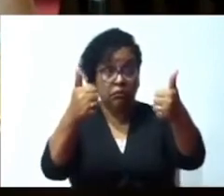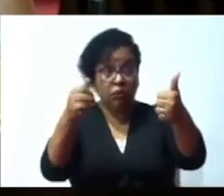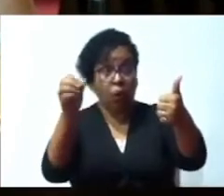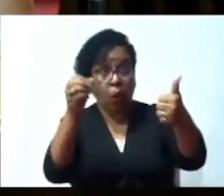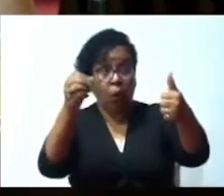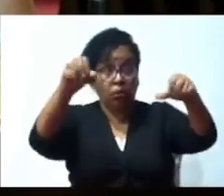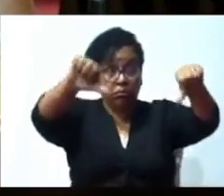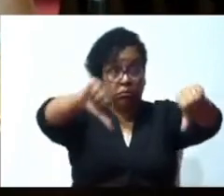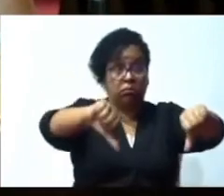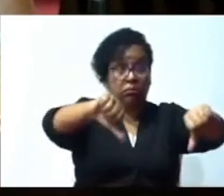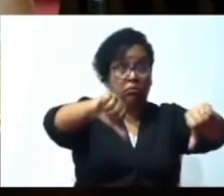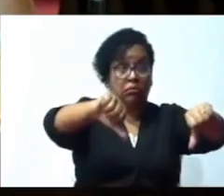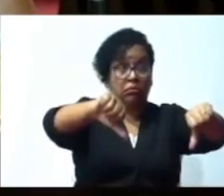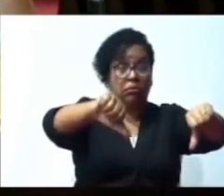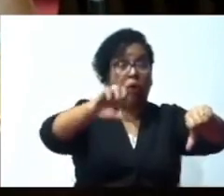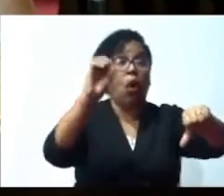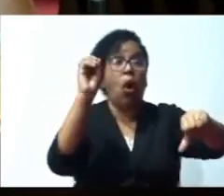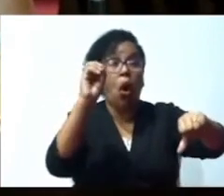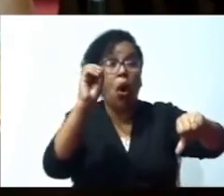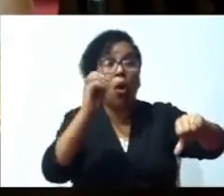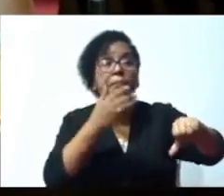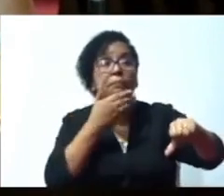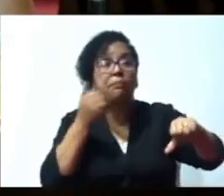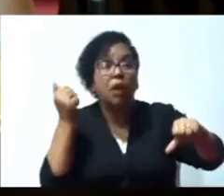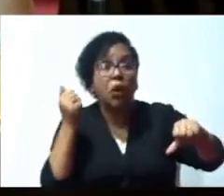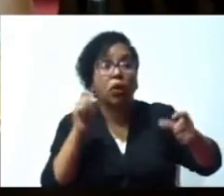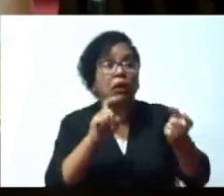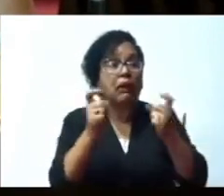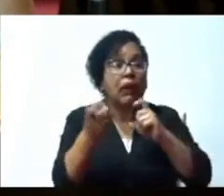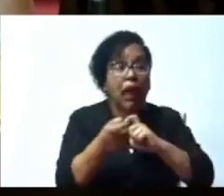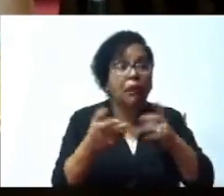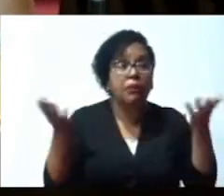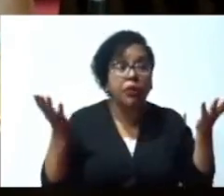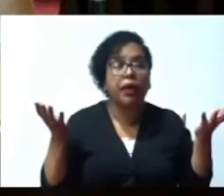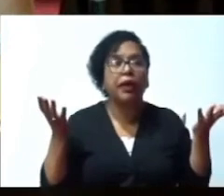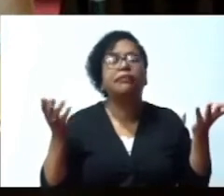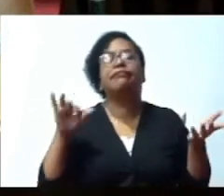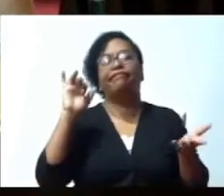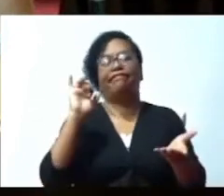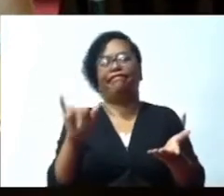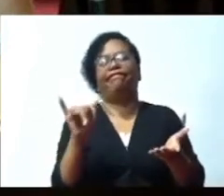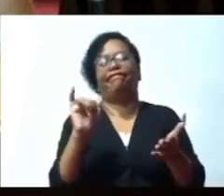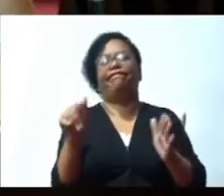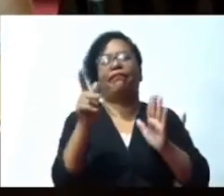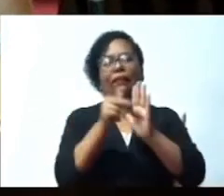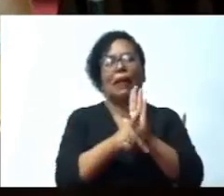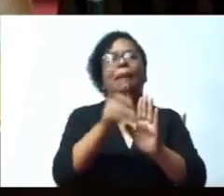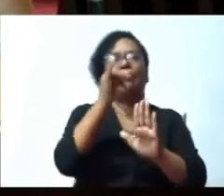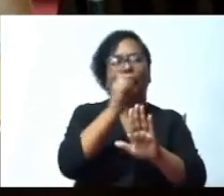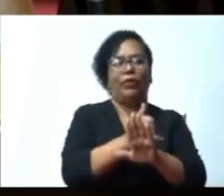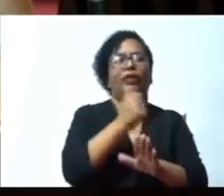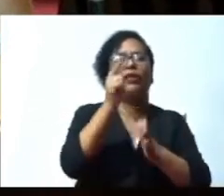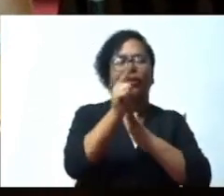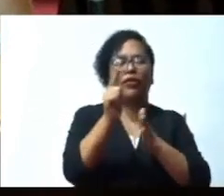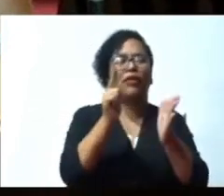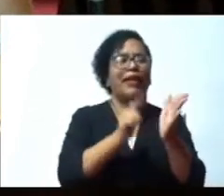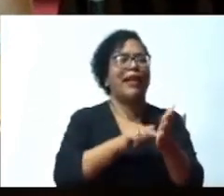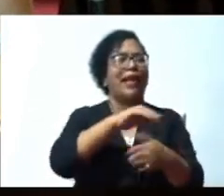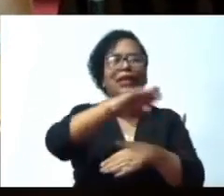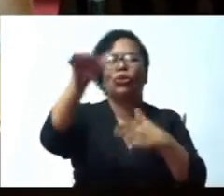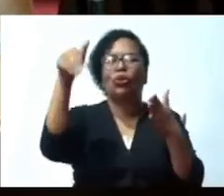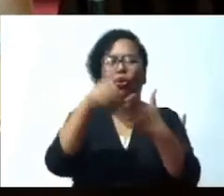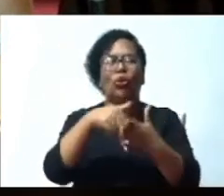serie de mejoría y en esta propuesta legislativa se recogen todos esos aspectos que son